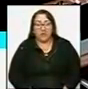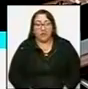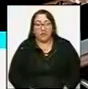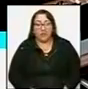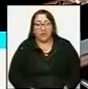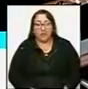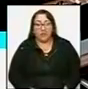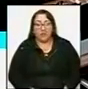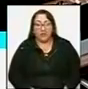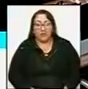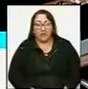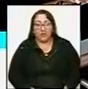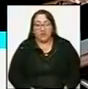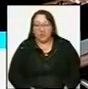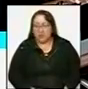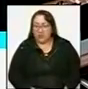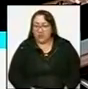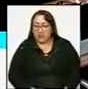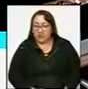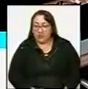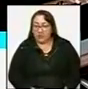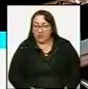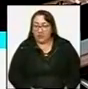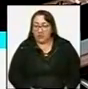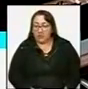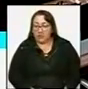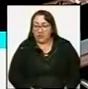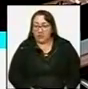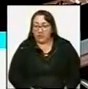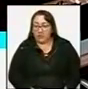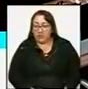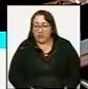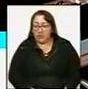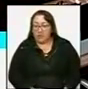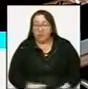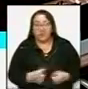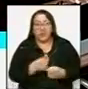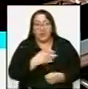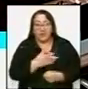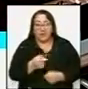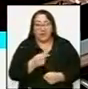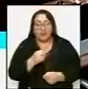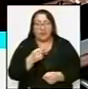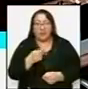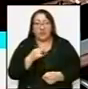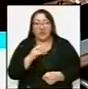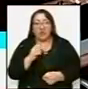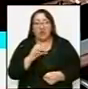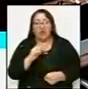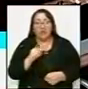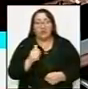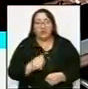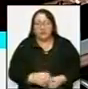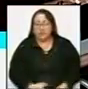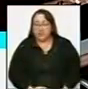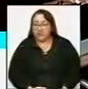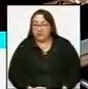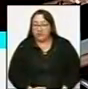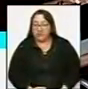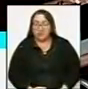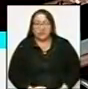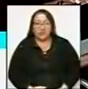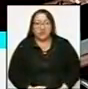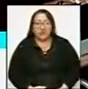Congresista Choquehuanca, a favor. Congresista Gino Costa, está pensando.